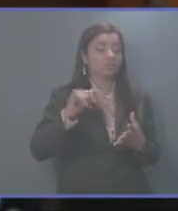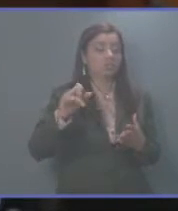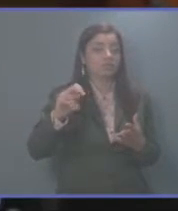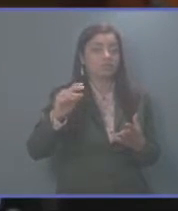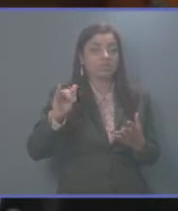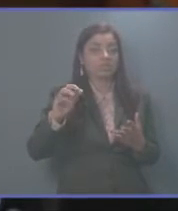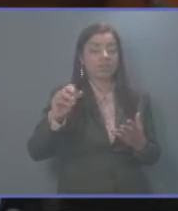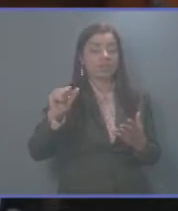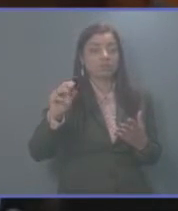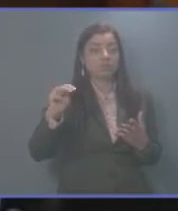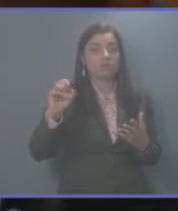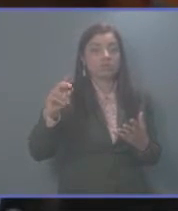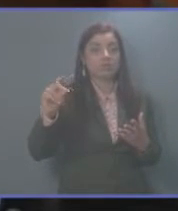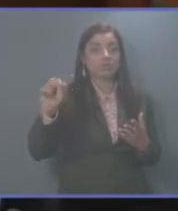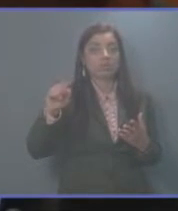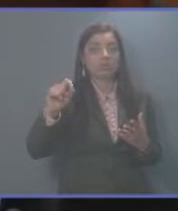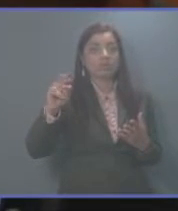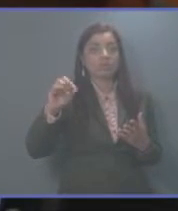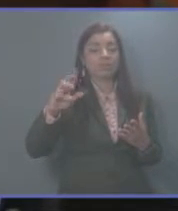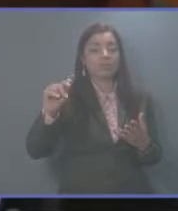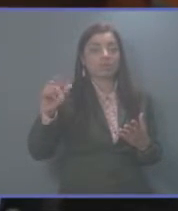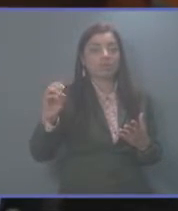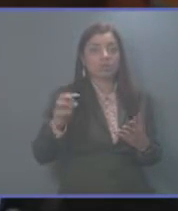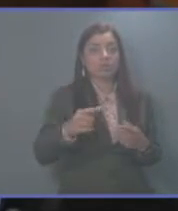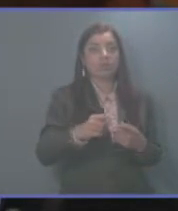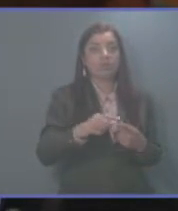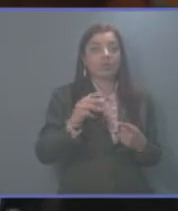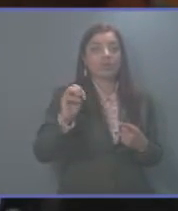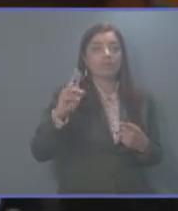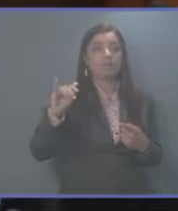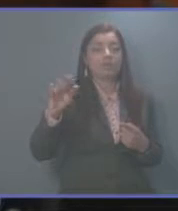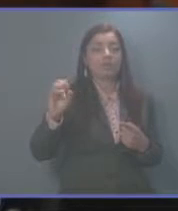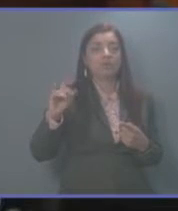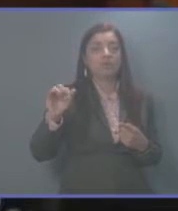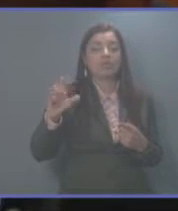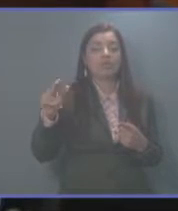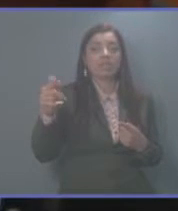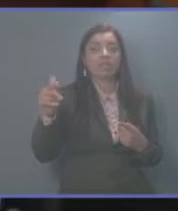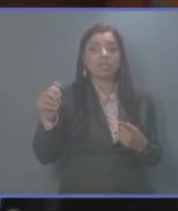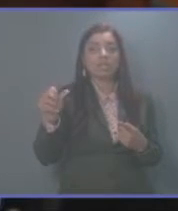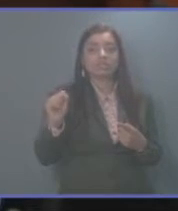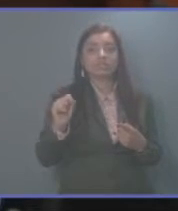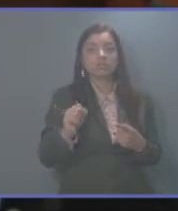Carlos Mendoza Portillo y Mauricio Ernesto Vargas Valdés.